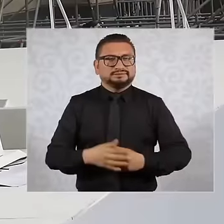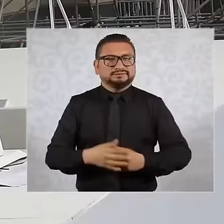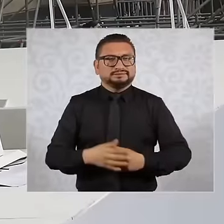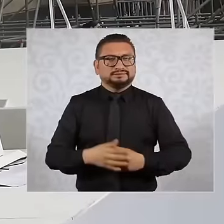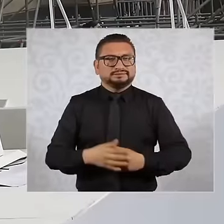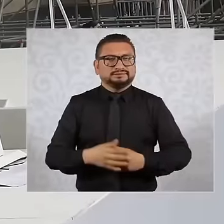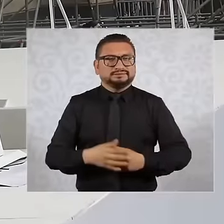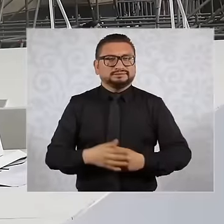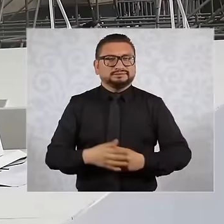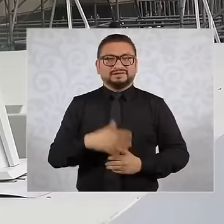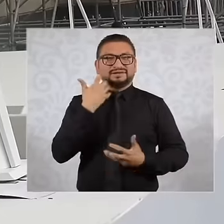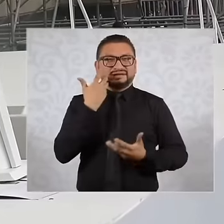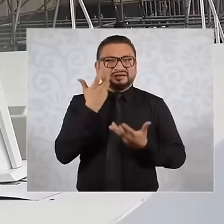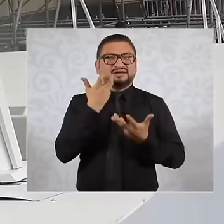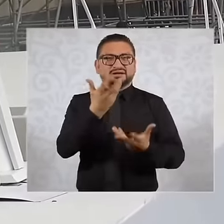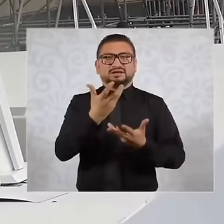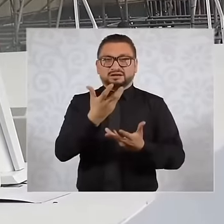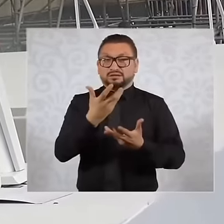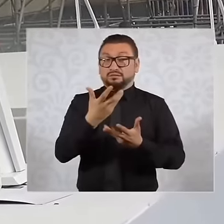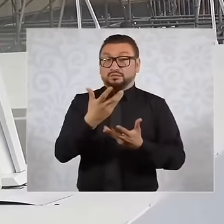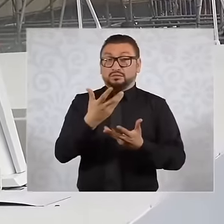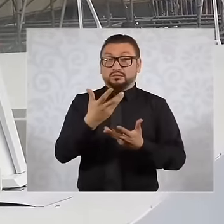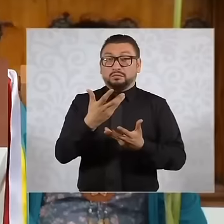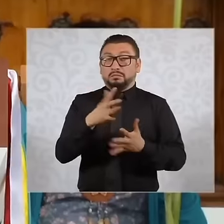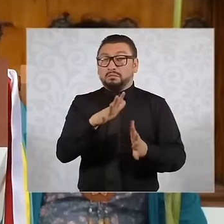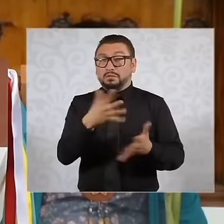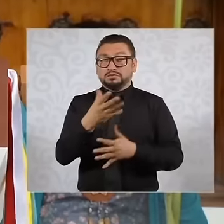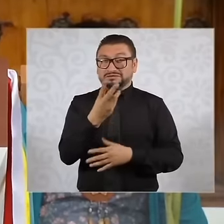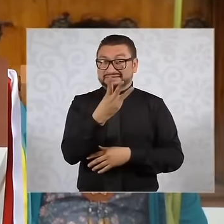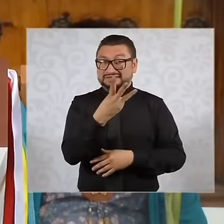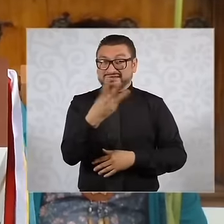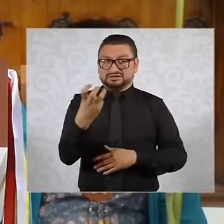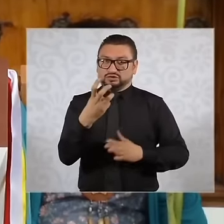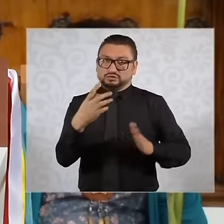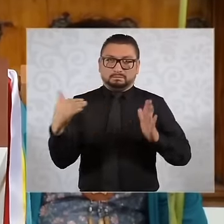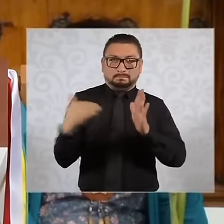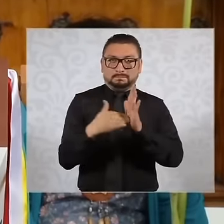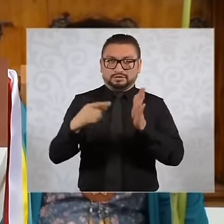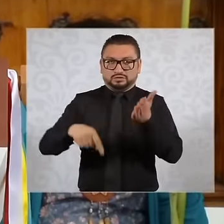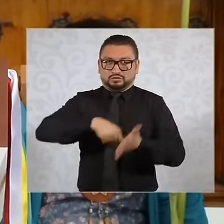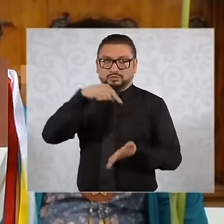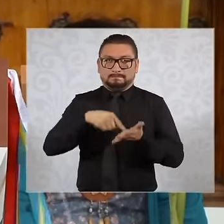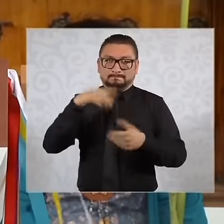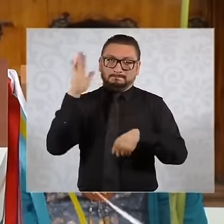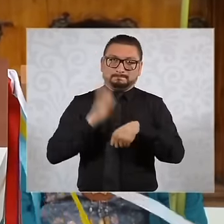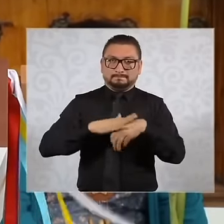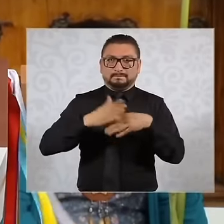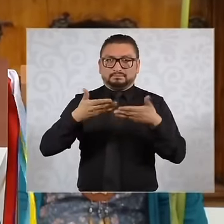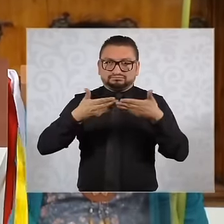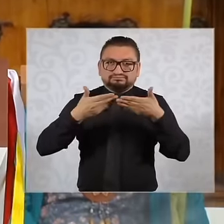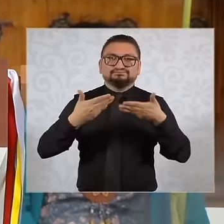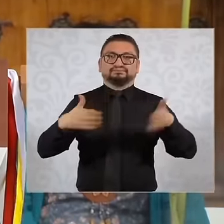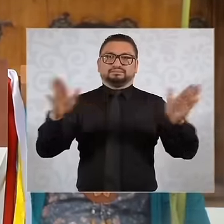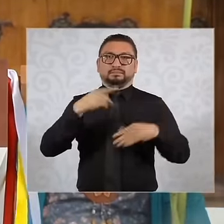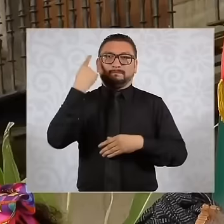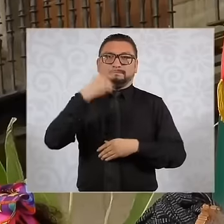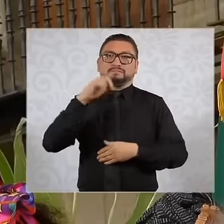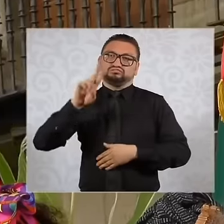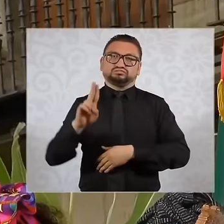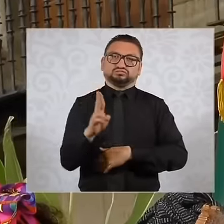es aumentar en al menos 300,000 espacios más en